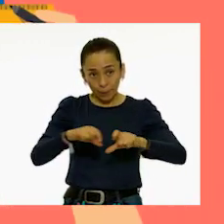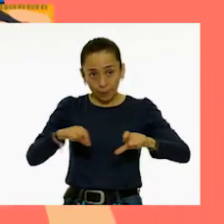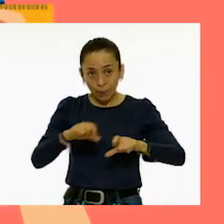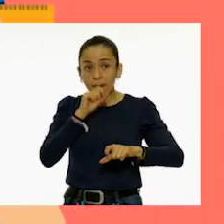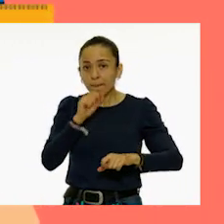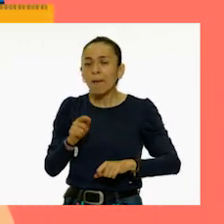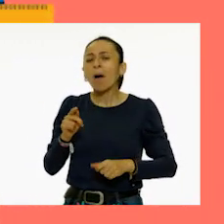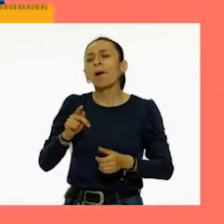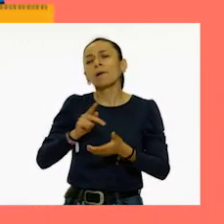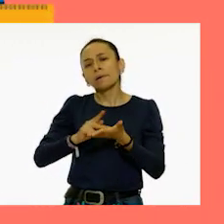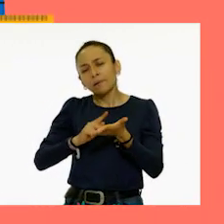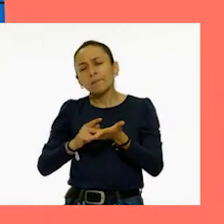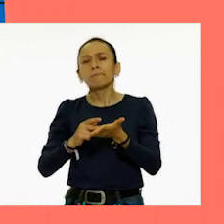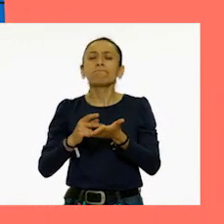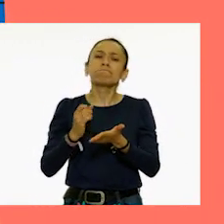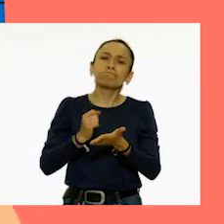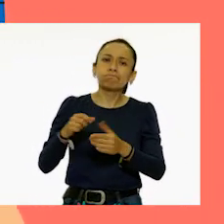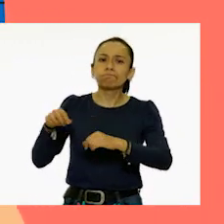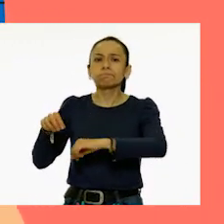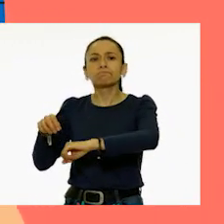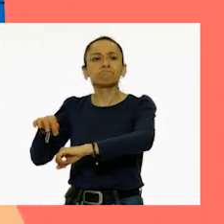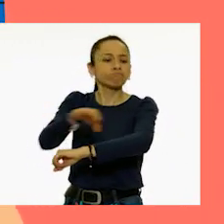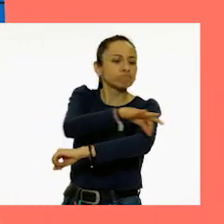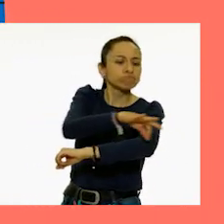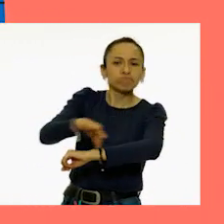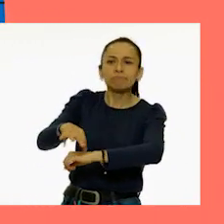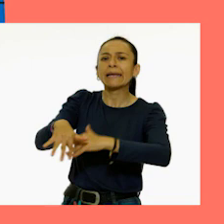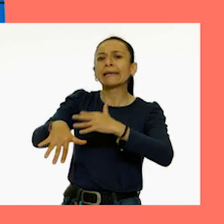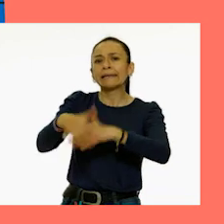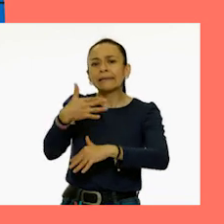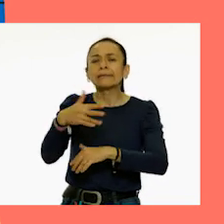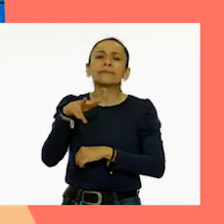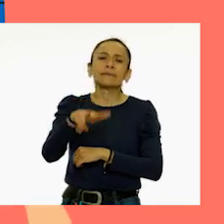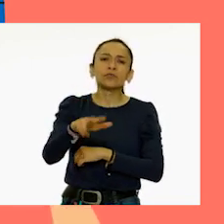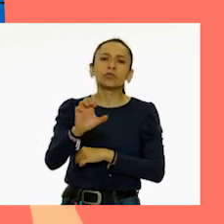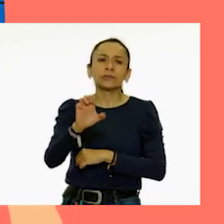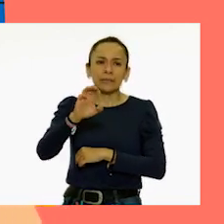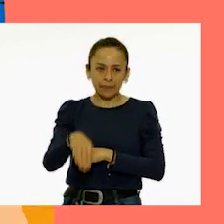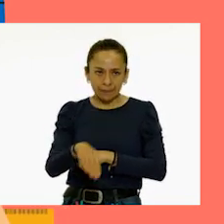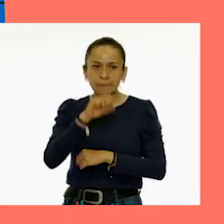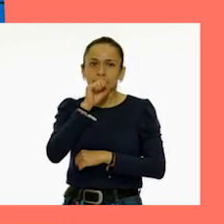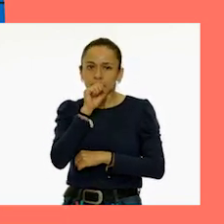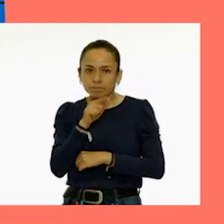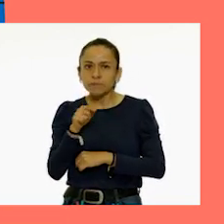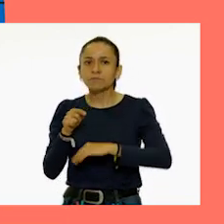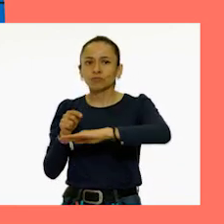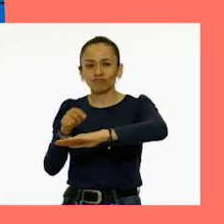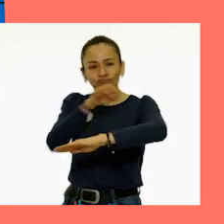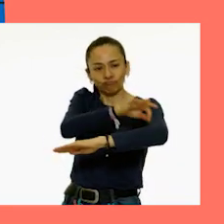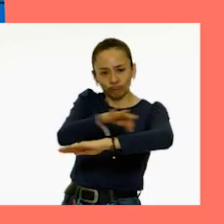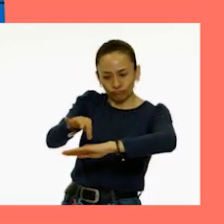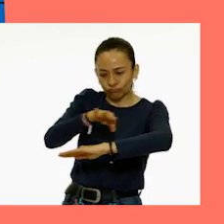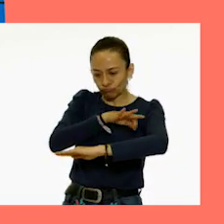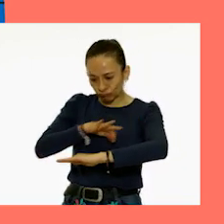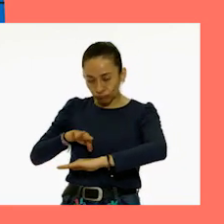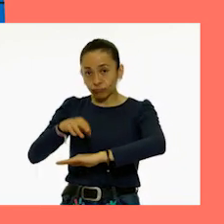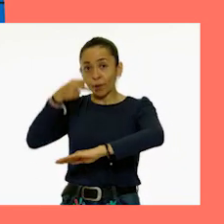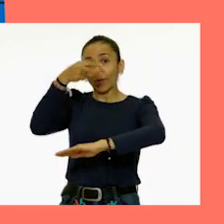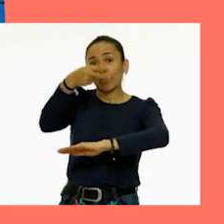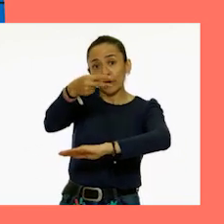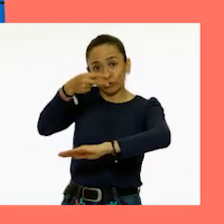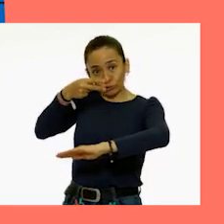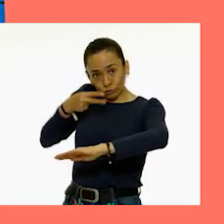el plumón o la pluma de 15 a 18 centímetros de largo de un lado, dejando un margen de